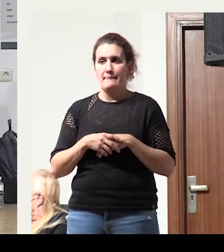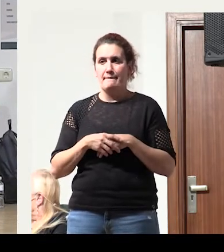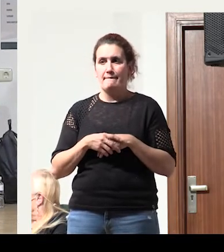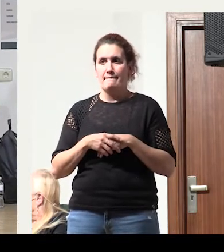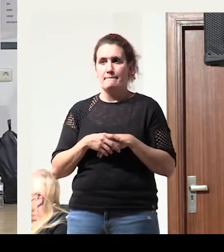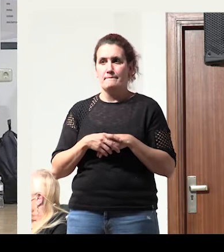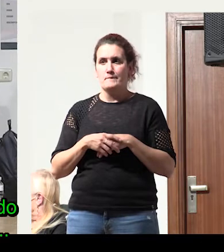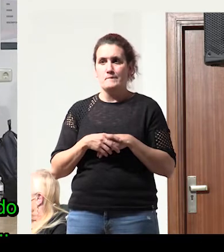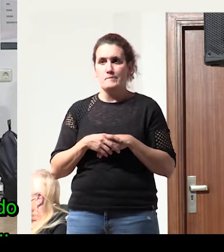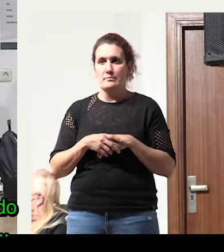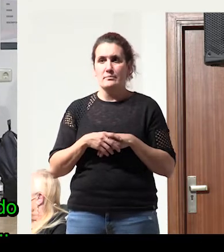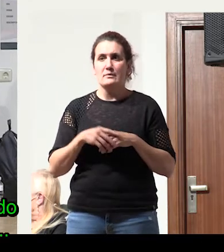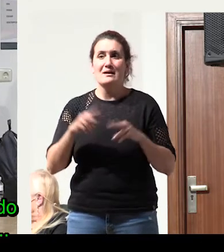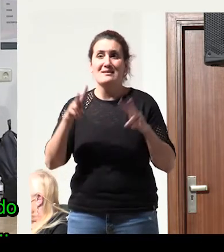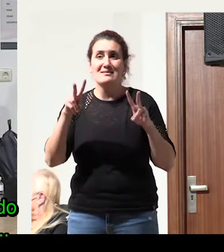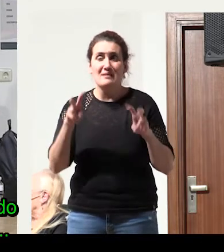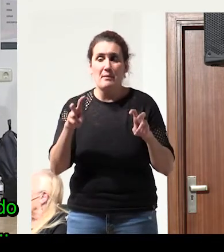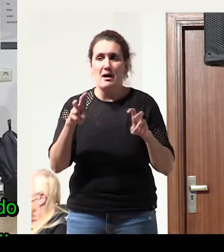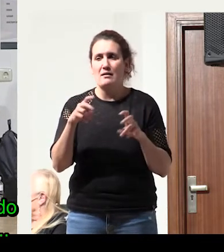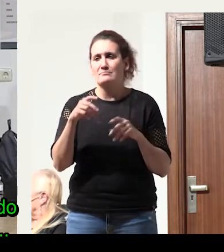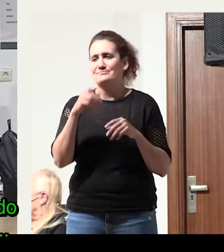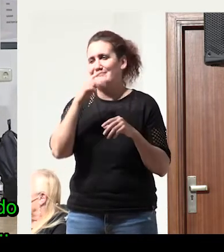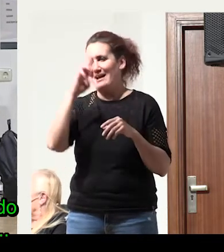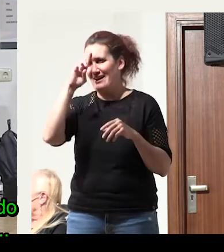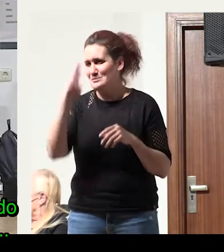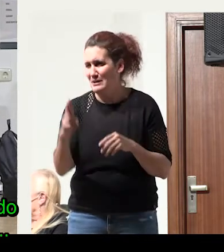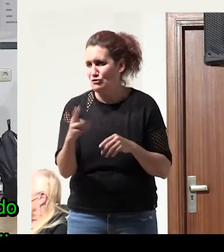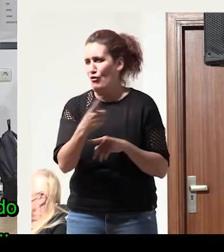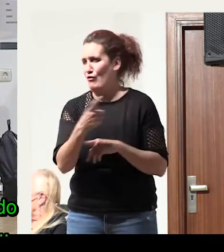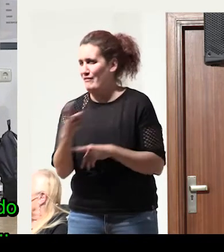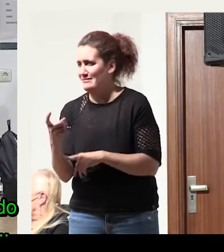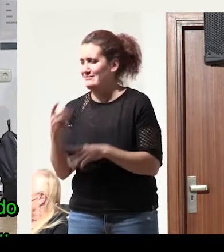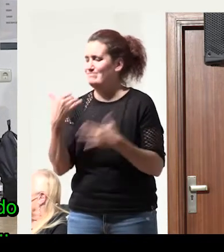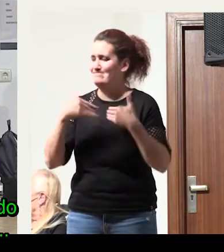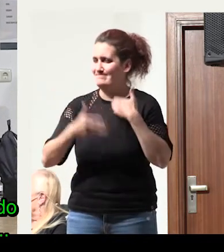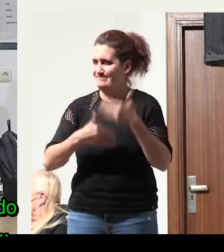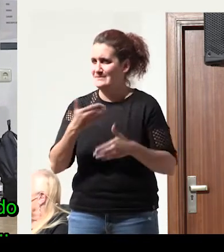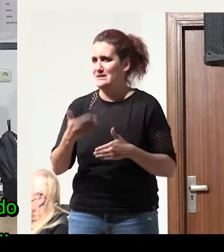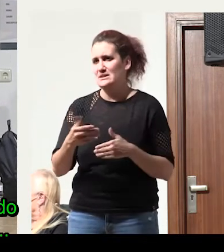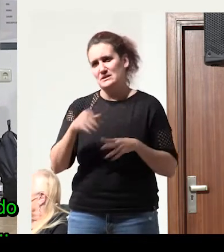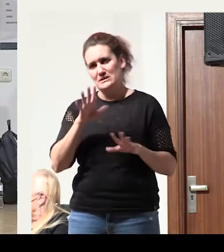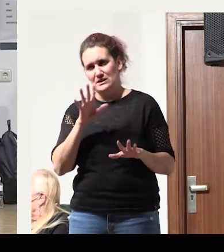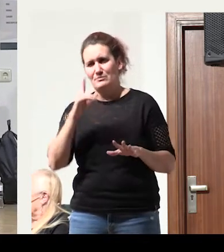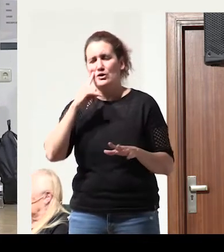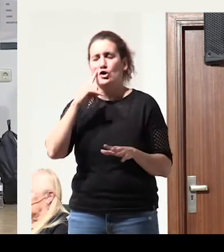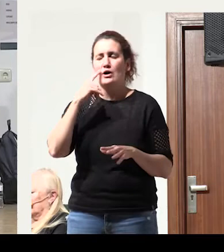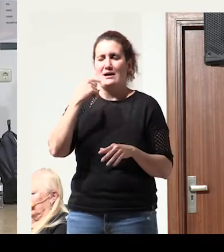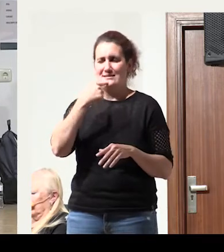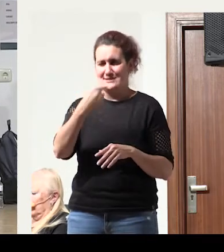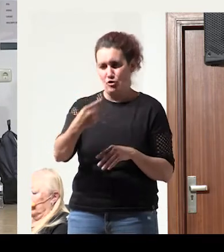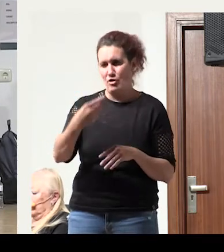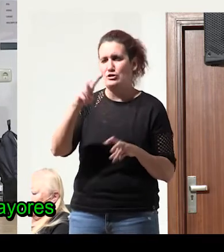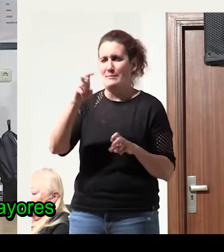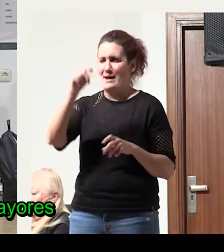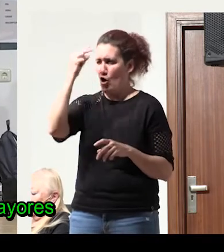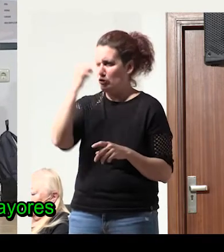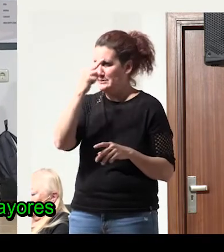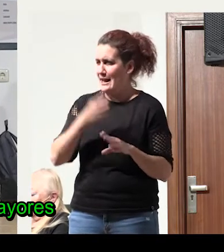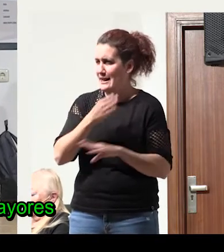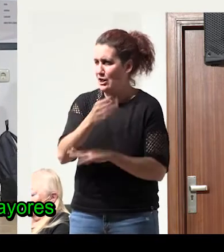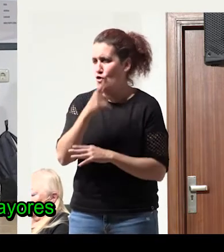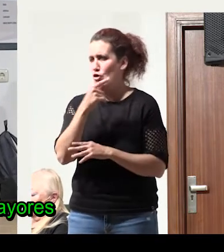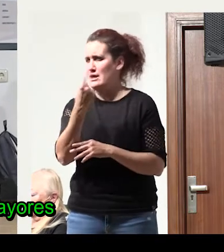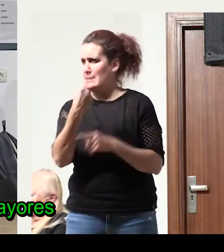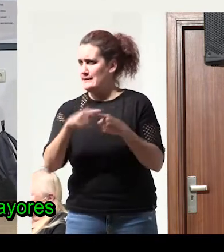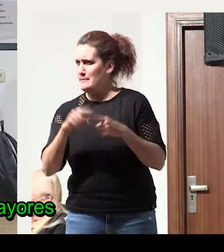respeto, en... Bueno, hoy es a veces, seguro que lo habéis oído testimonios, ¿no? He ido al hospital, tal, tal. Bueno, ¿qué pasa? Pues es que